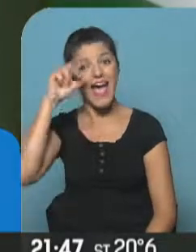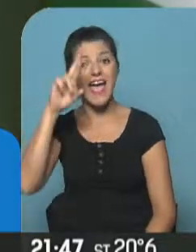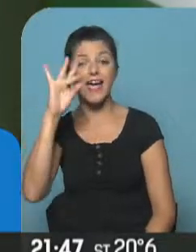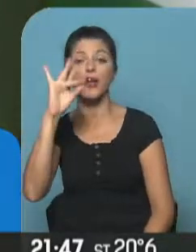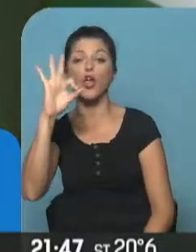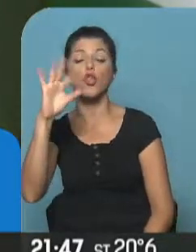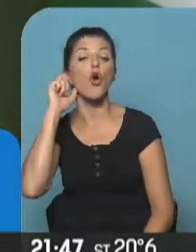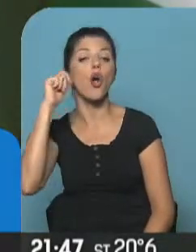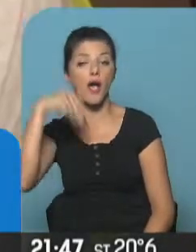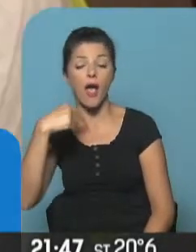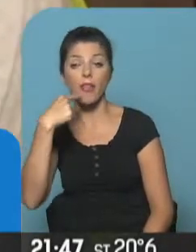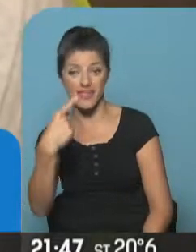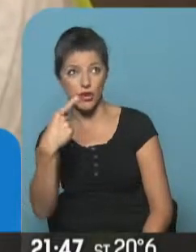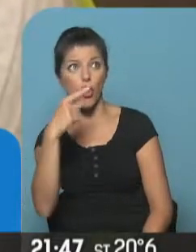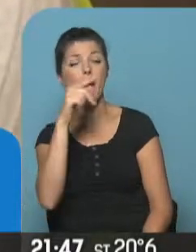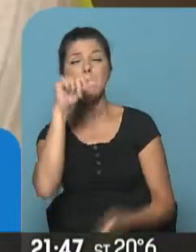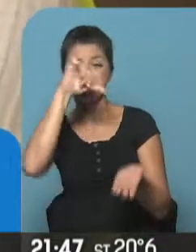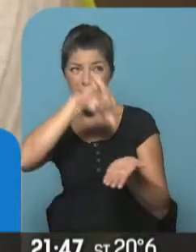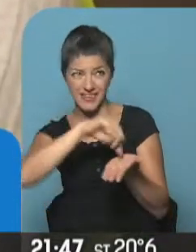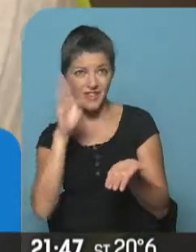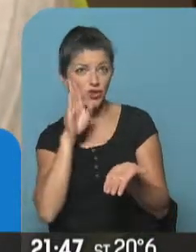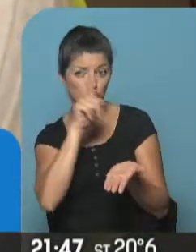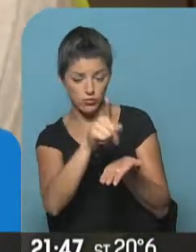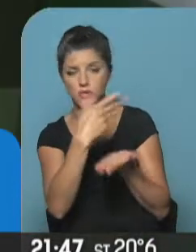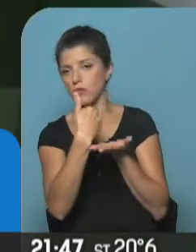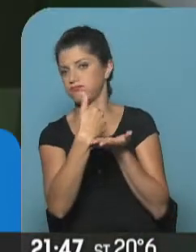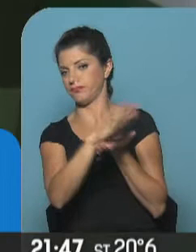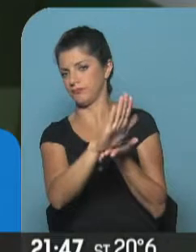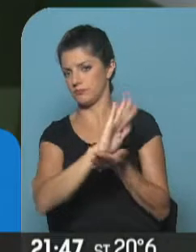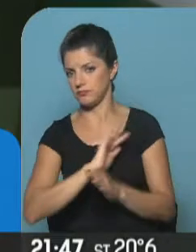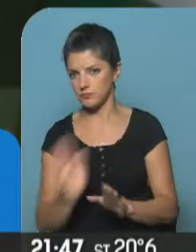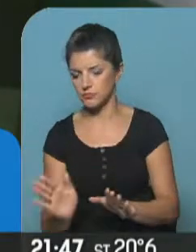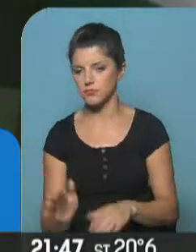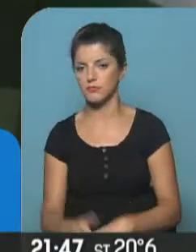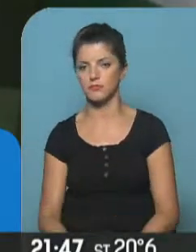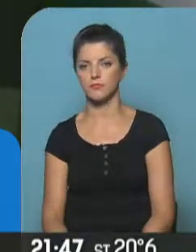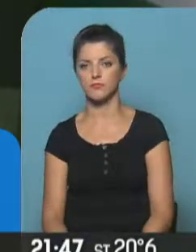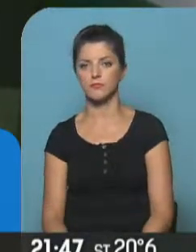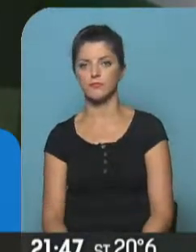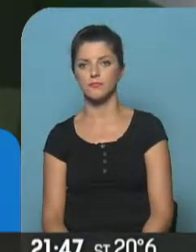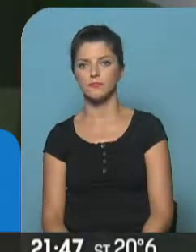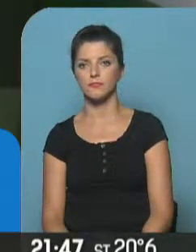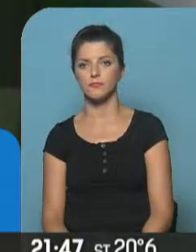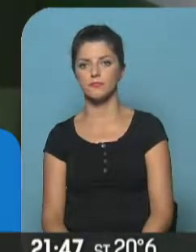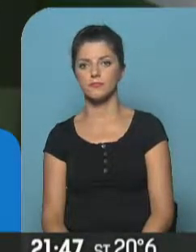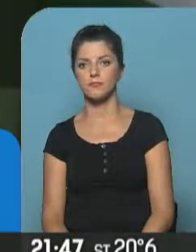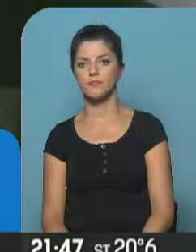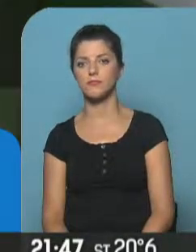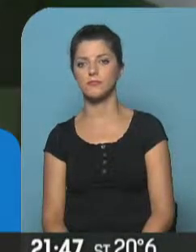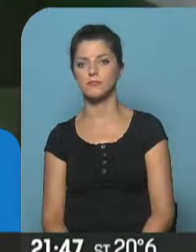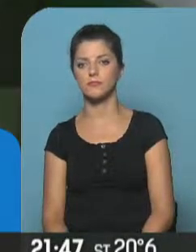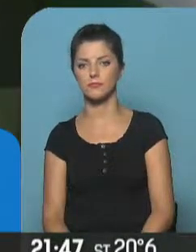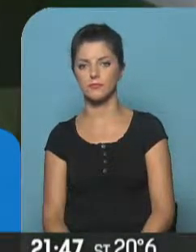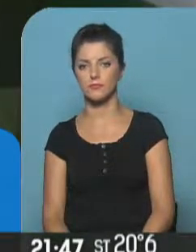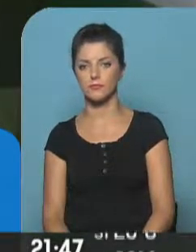salida definitiva de Estados Unidos en esta controversia. Bundan böyle taraf olan bir